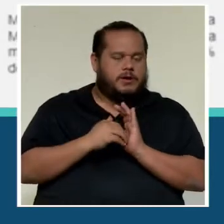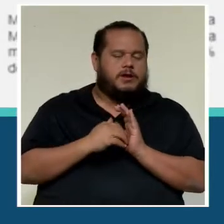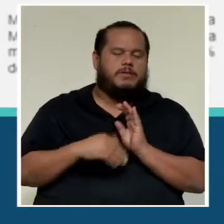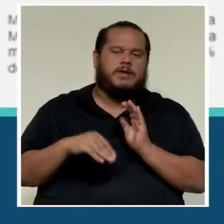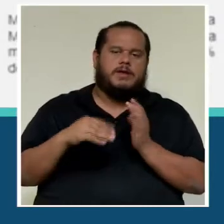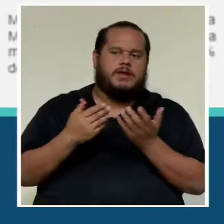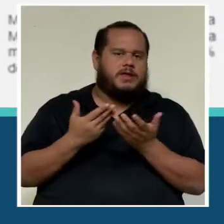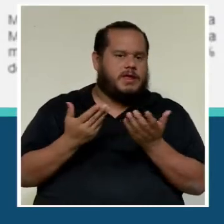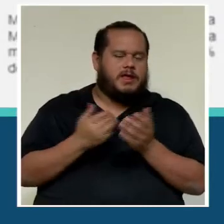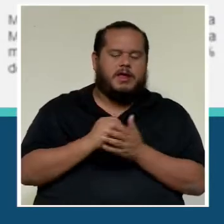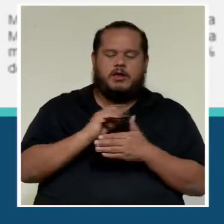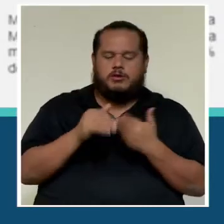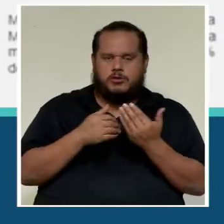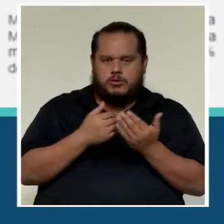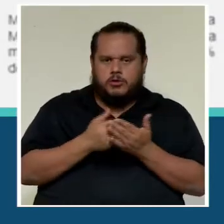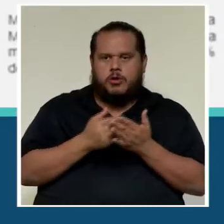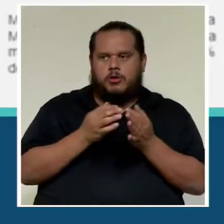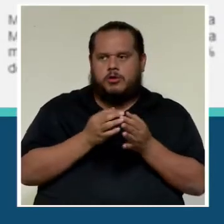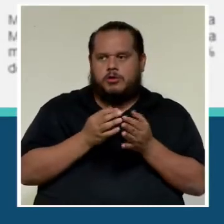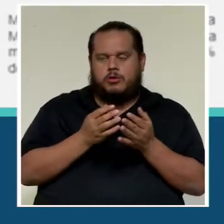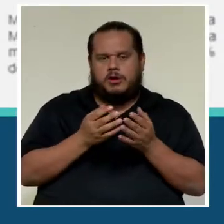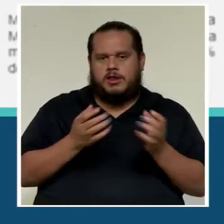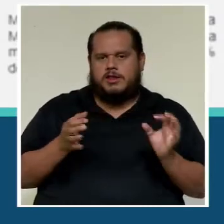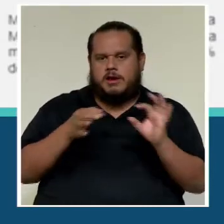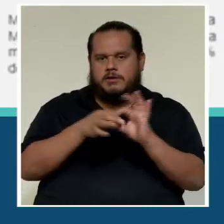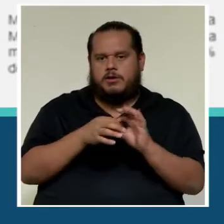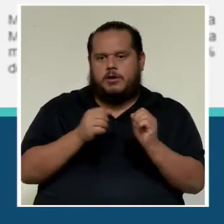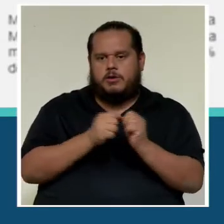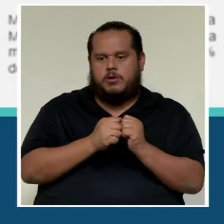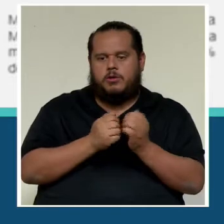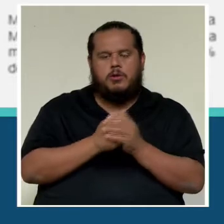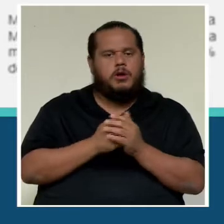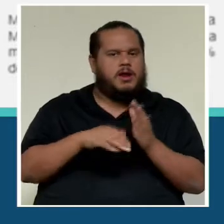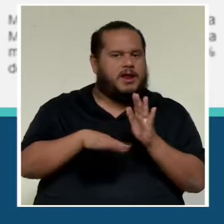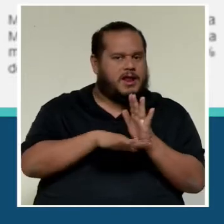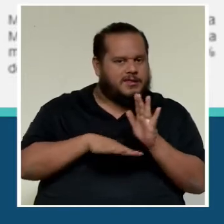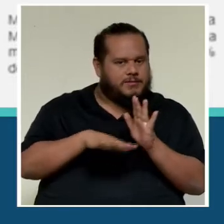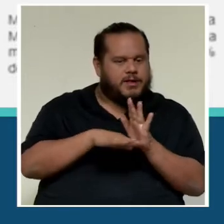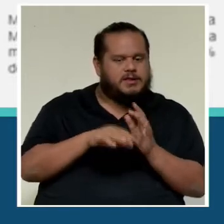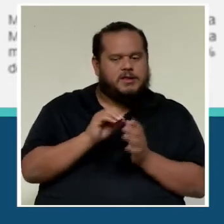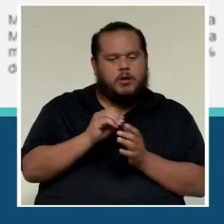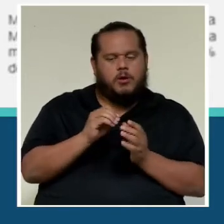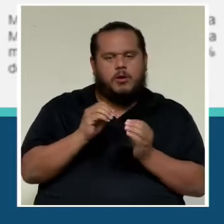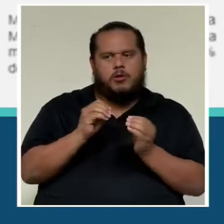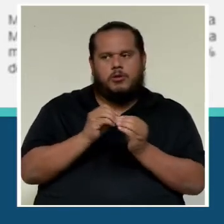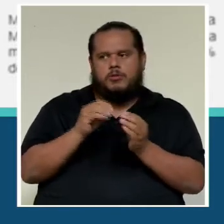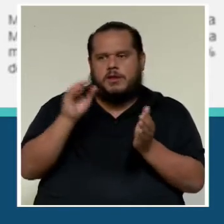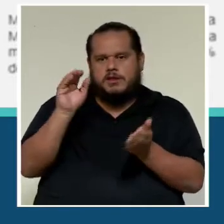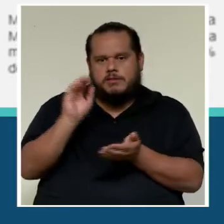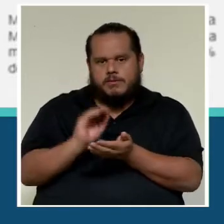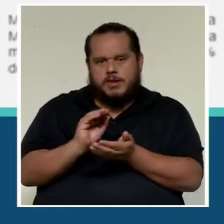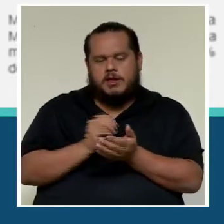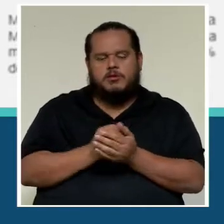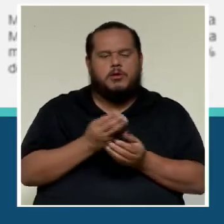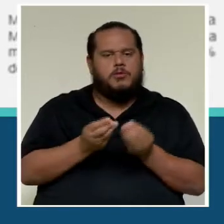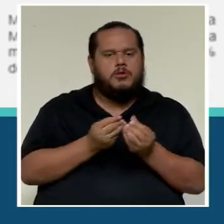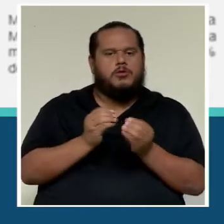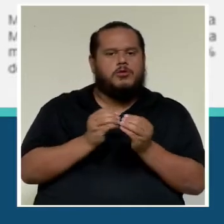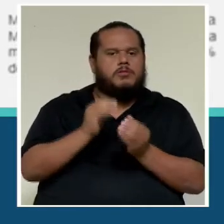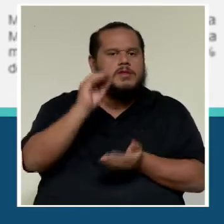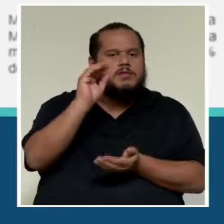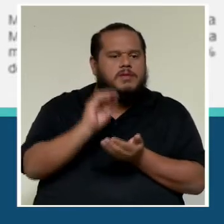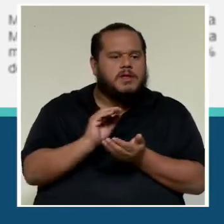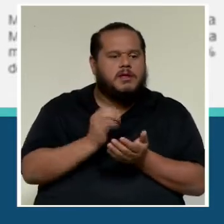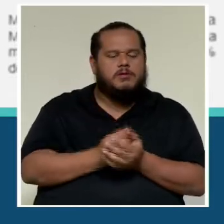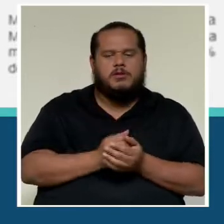repuntar todo lo que tiene que ver, pues otra vez con envases o con más pequeños, con SKUs más pequeños o